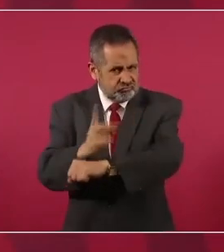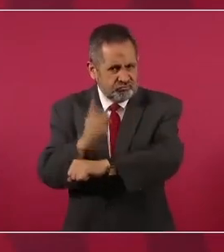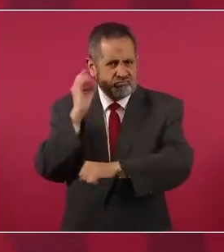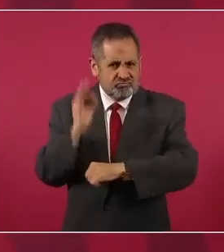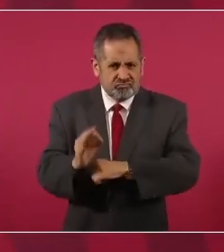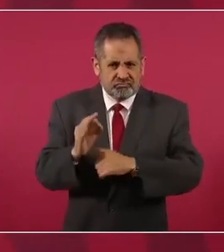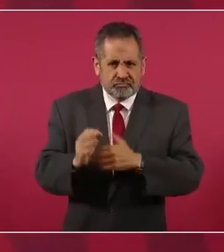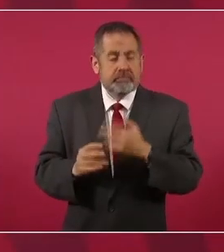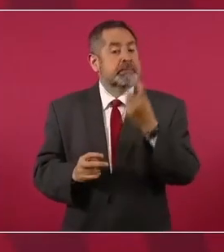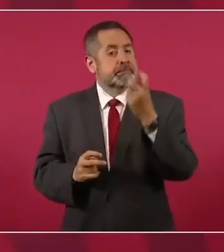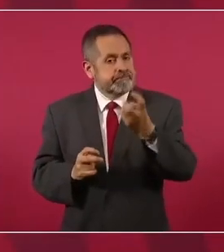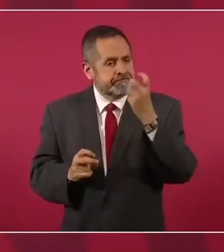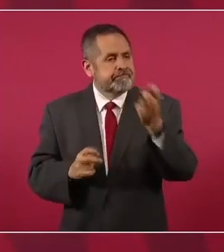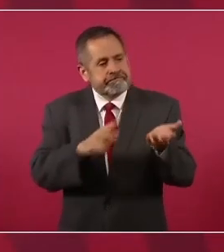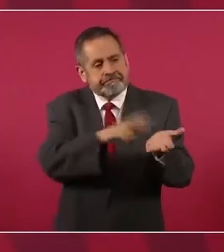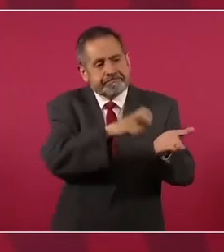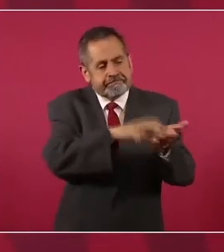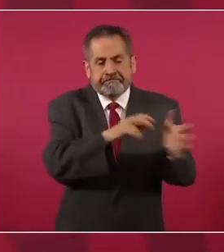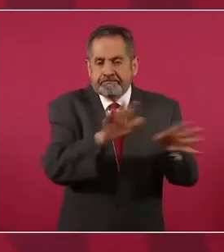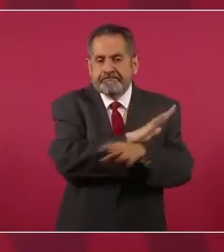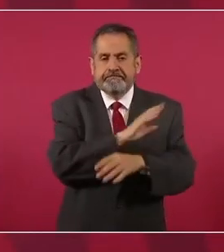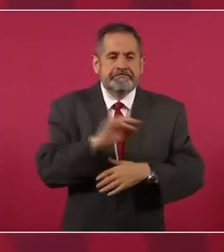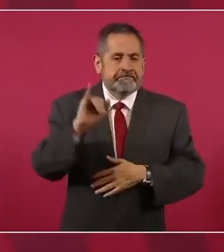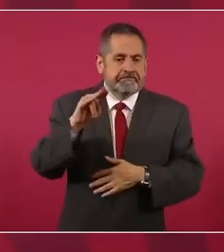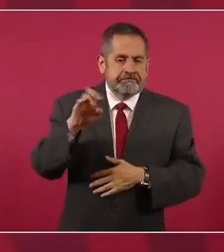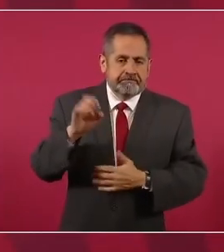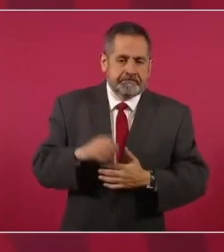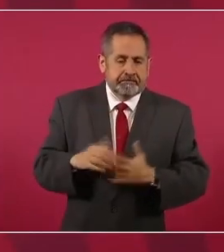Entonces, lo que se busca